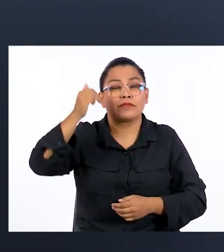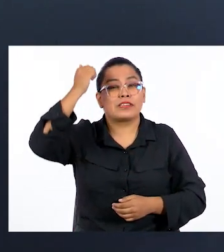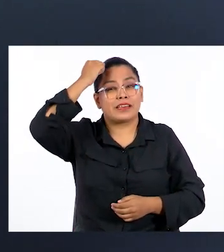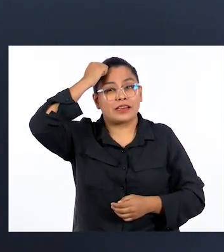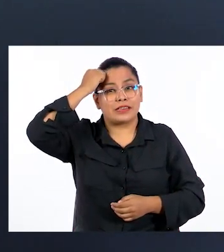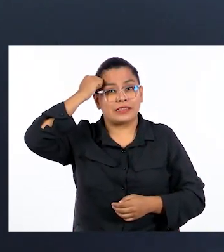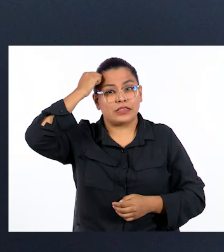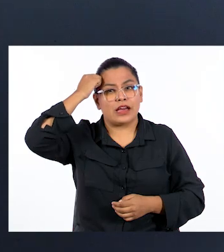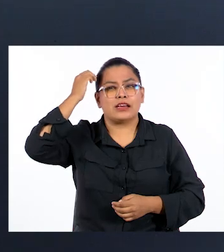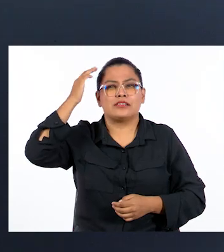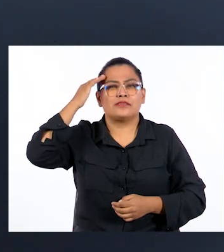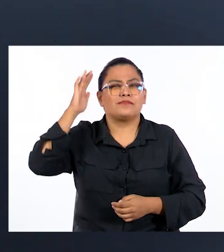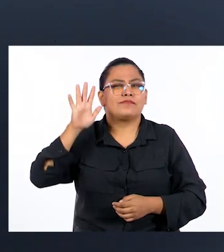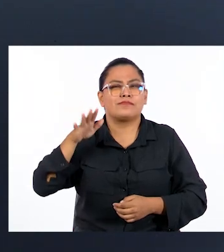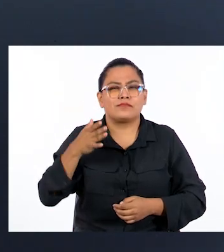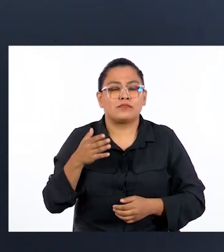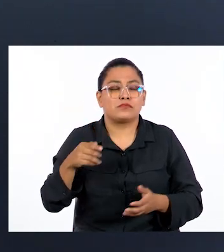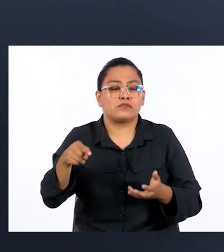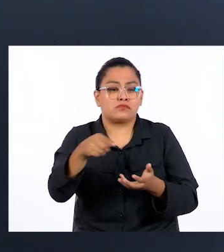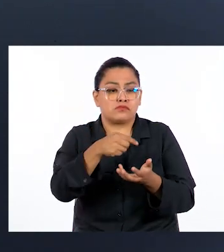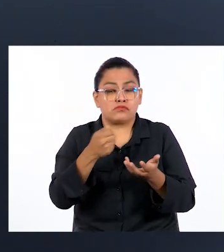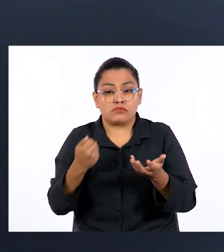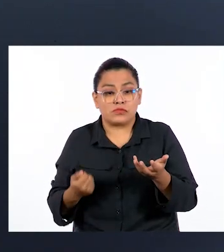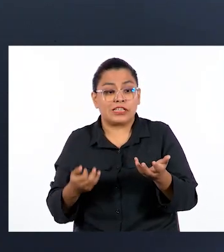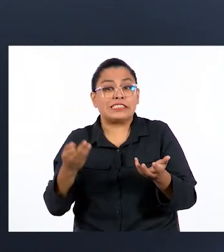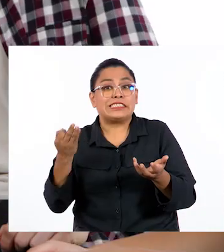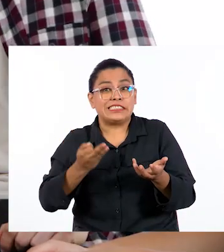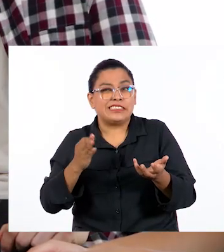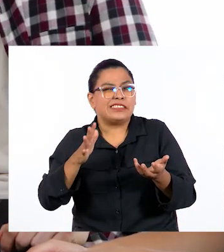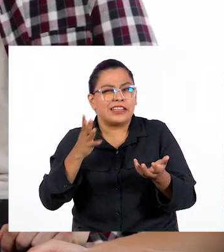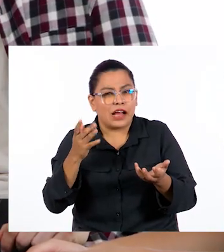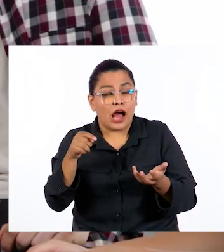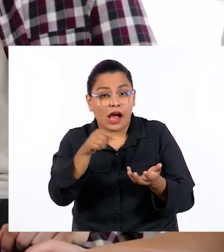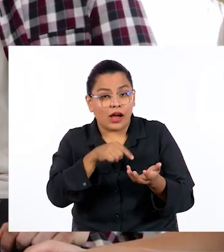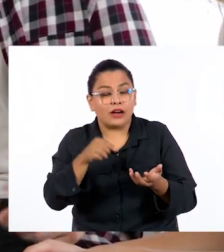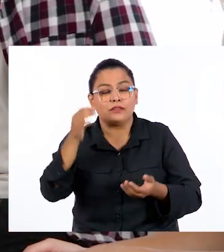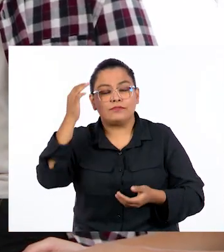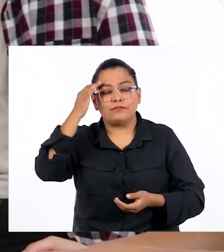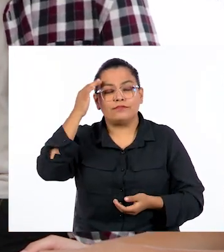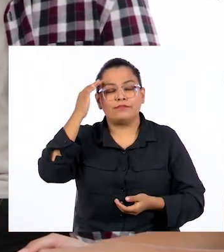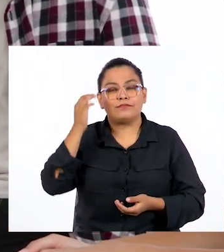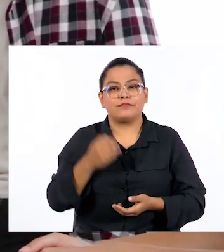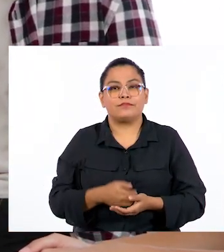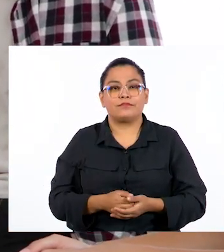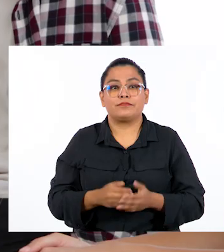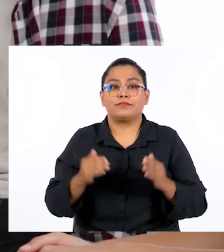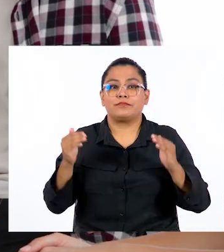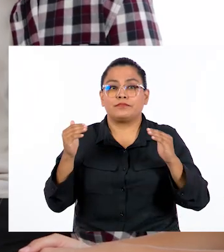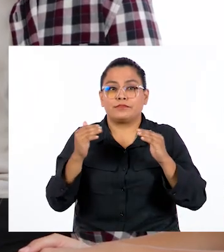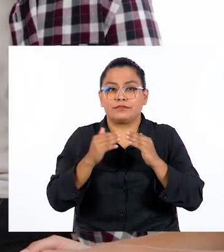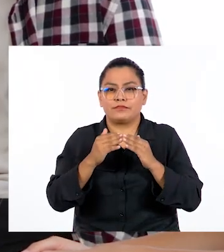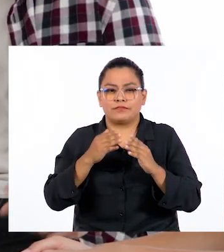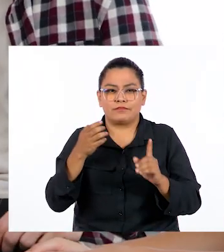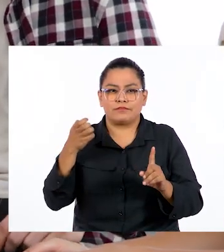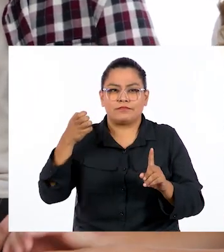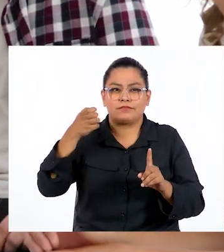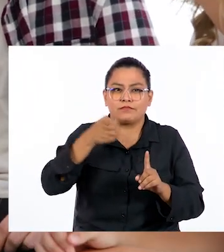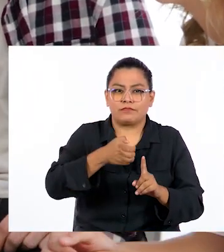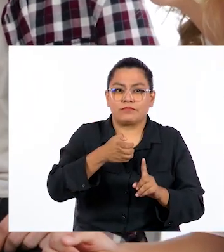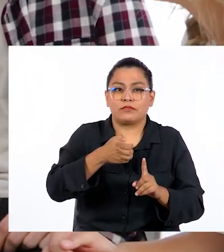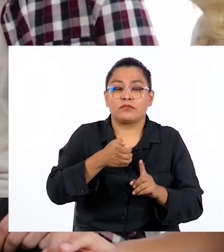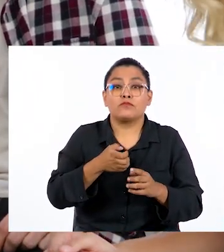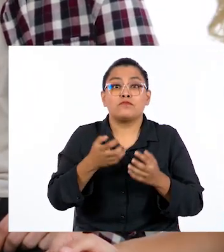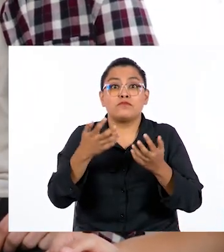enseñanza-aprendizaje, tomando en cuenta las necesidades del estudiante. Además, este enfoque pretende que el estudiante